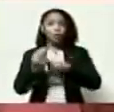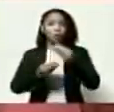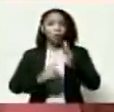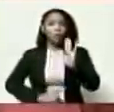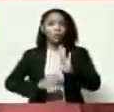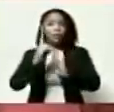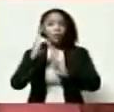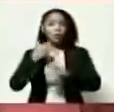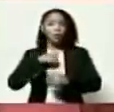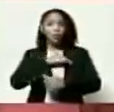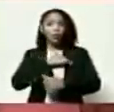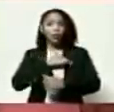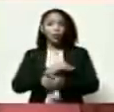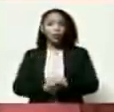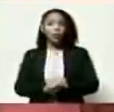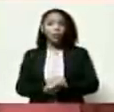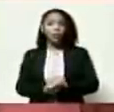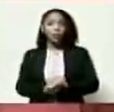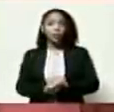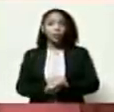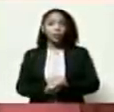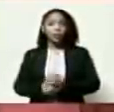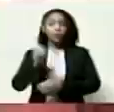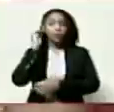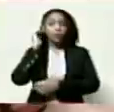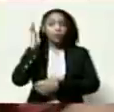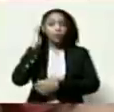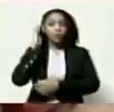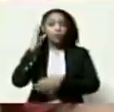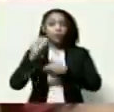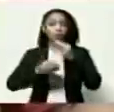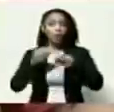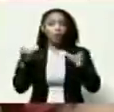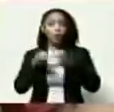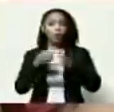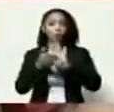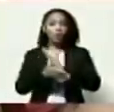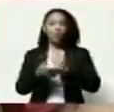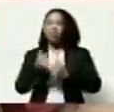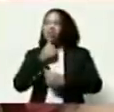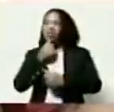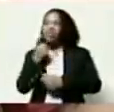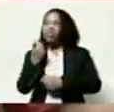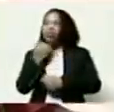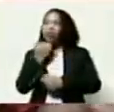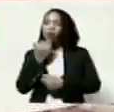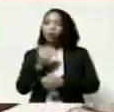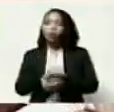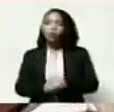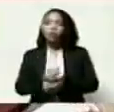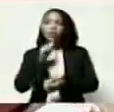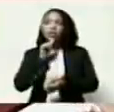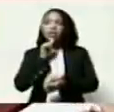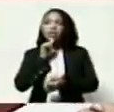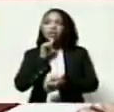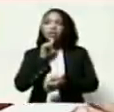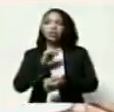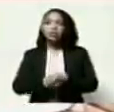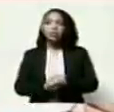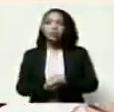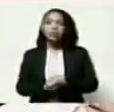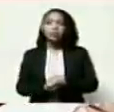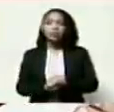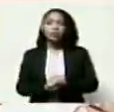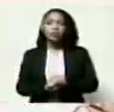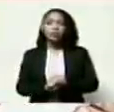desarrolló nuestro congreso. ¿Quién me faltó? ¿Quién?